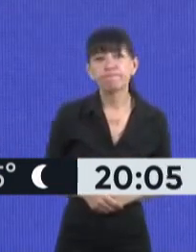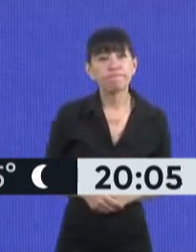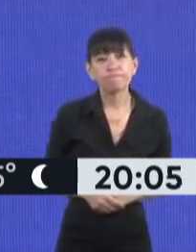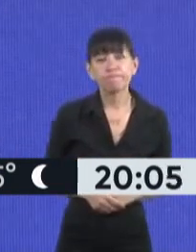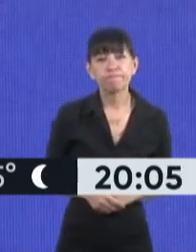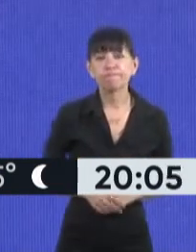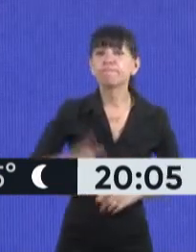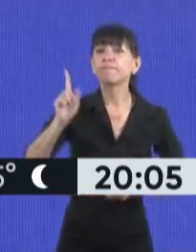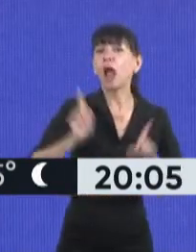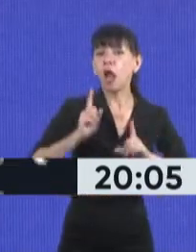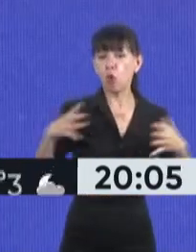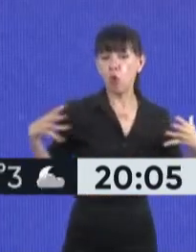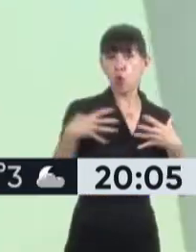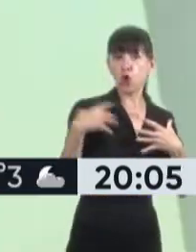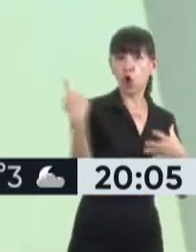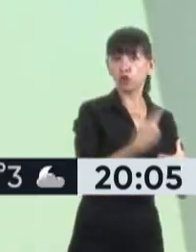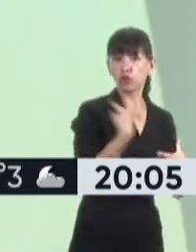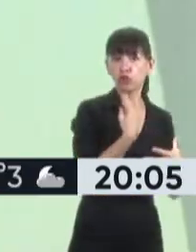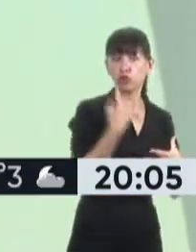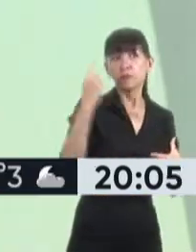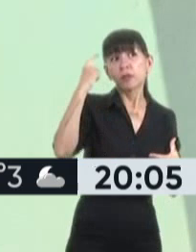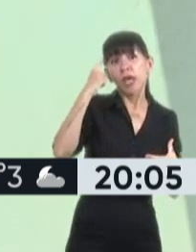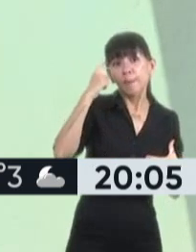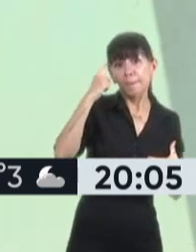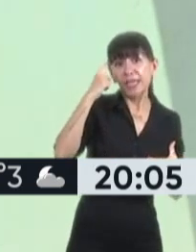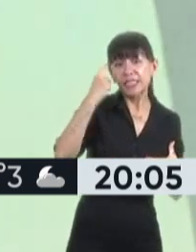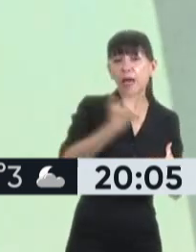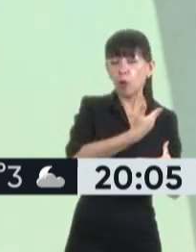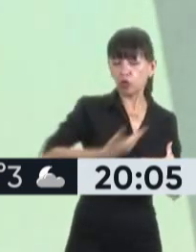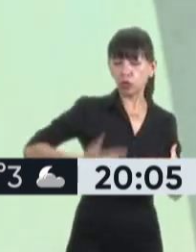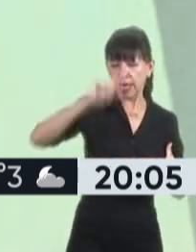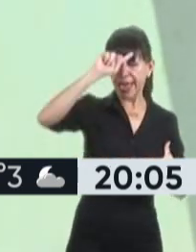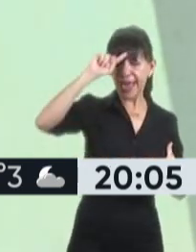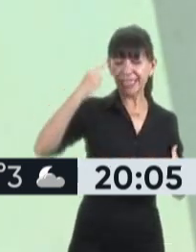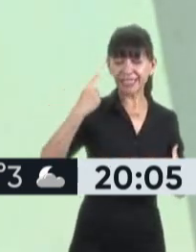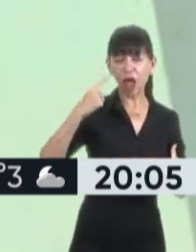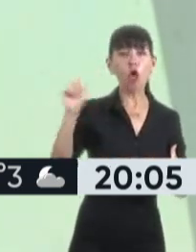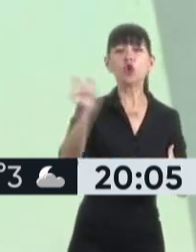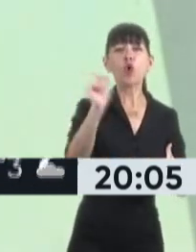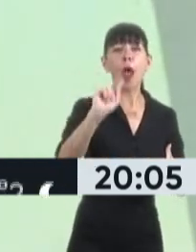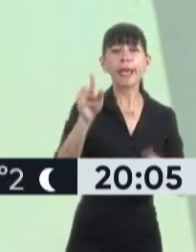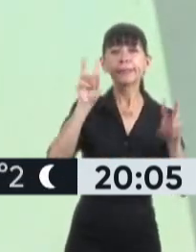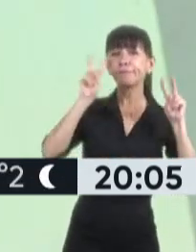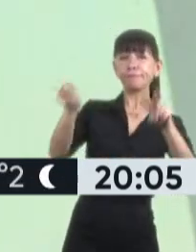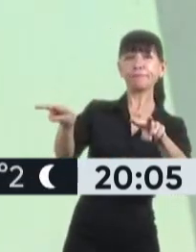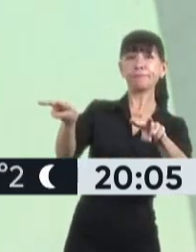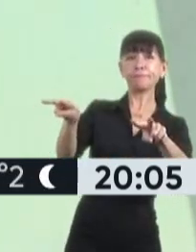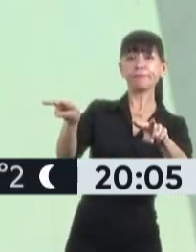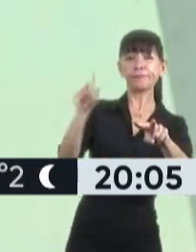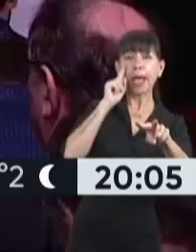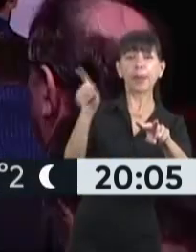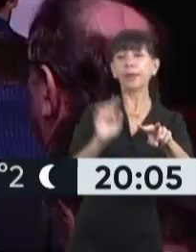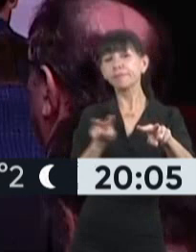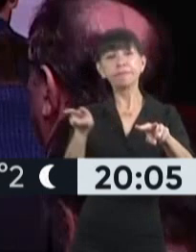Estamos los que creemos en que el Estado no es un espectador de la realidad, sino que está